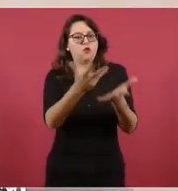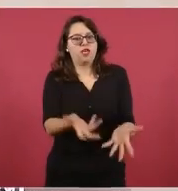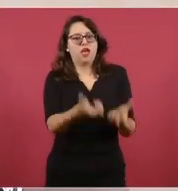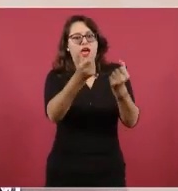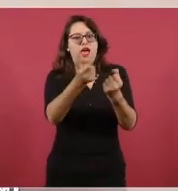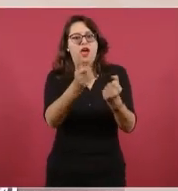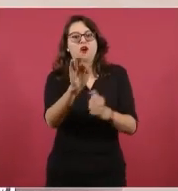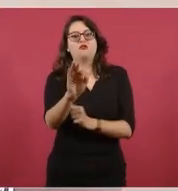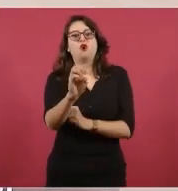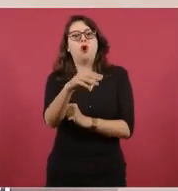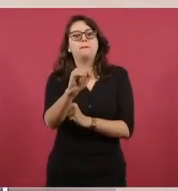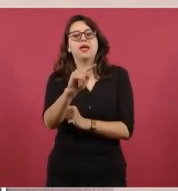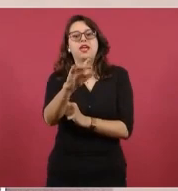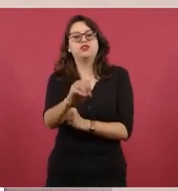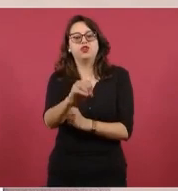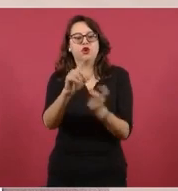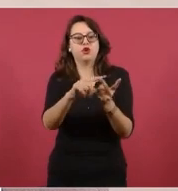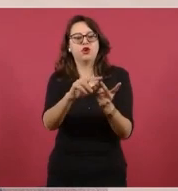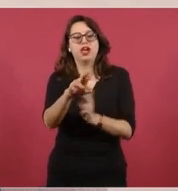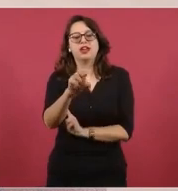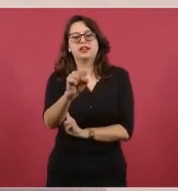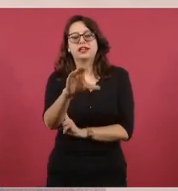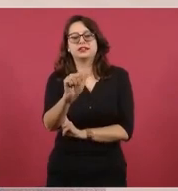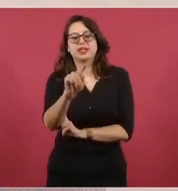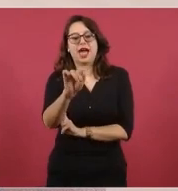o fomento.